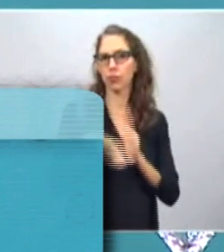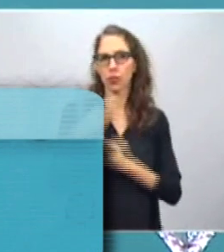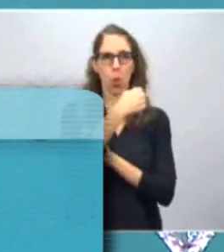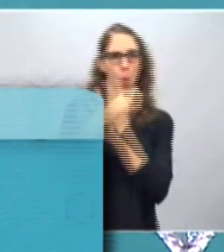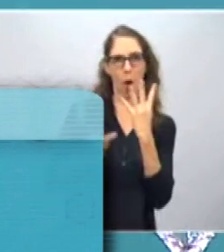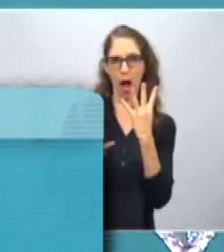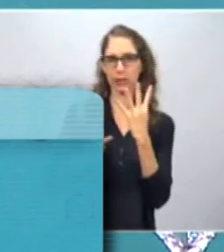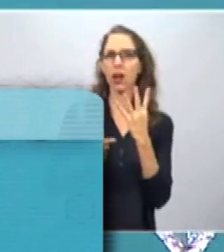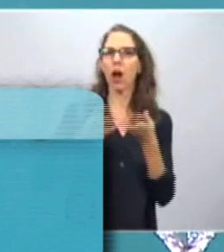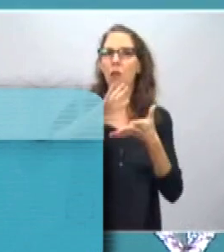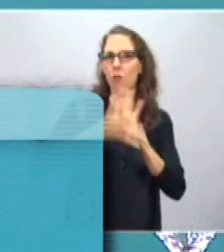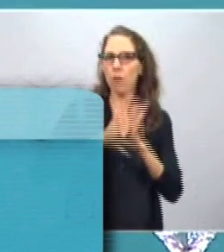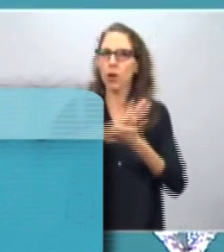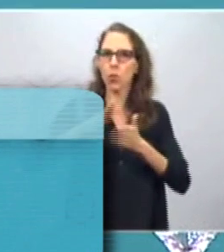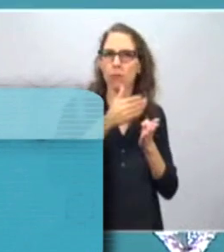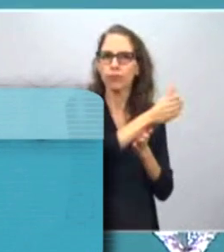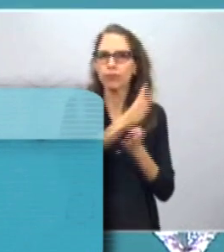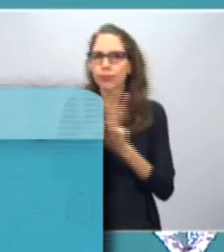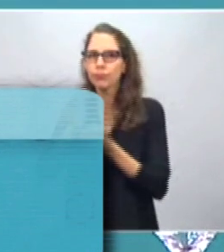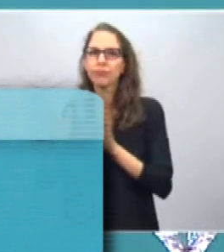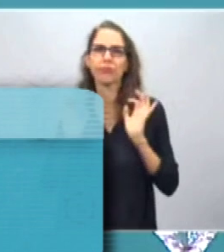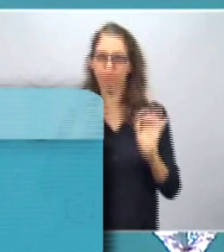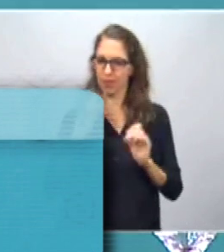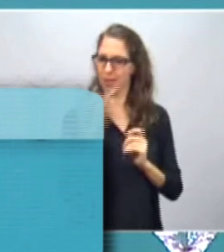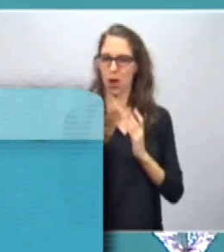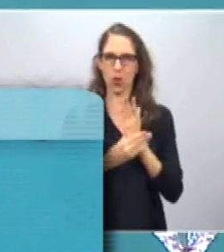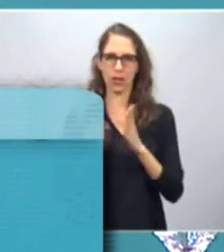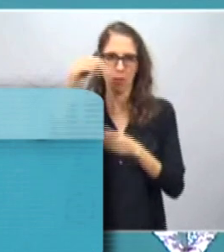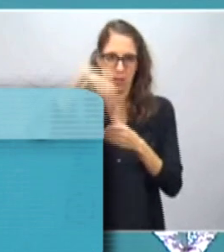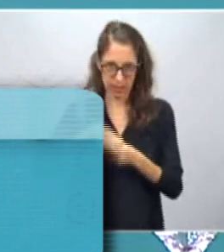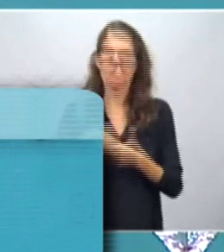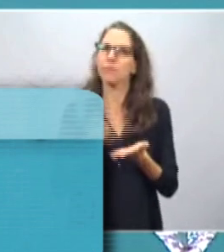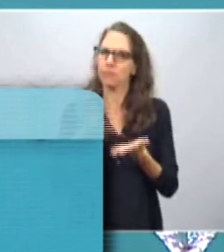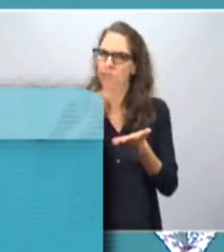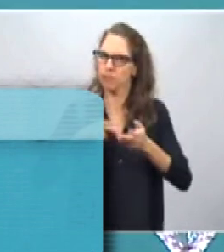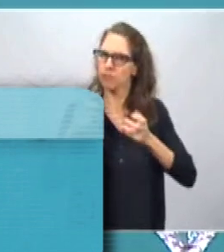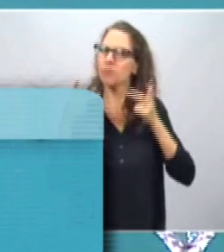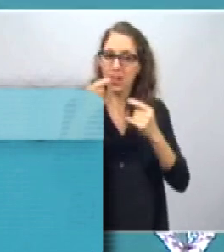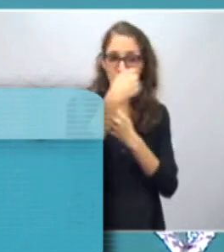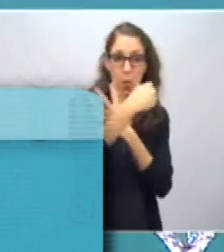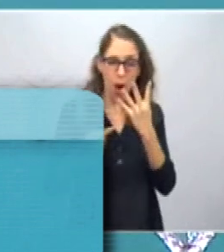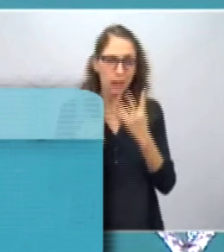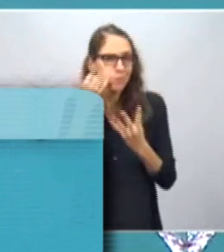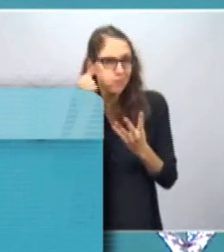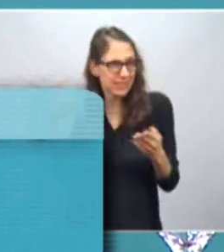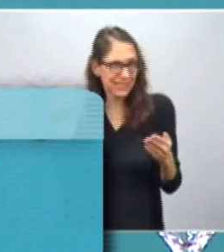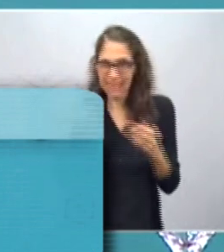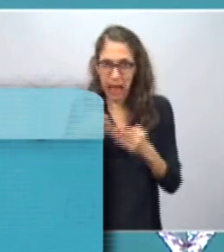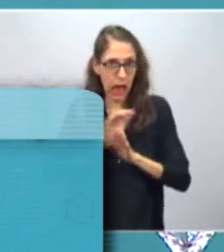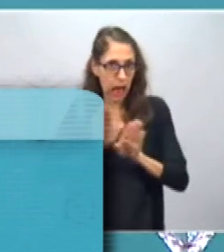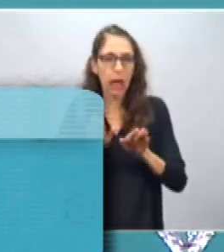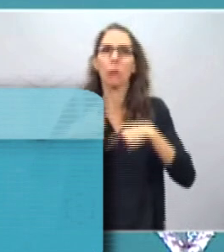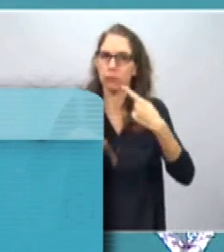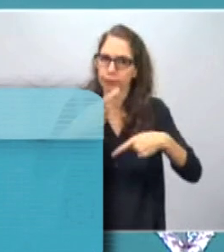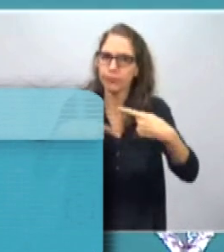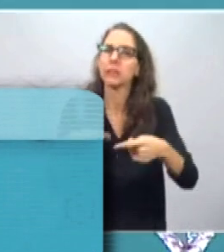estos cuatro líneas de trabajo del Ministerio de Desarrollo Agrario, que volvemos a decir, son todas líneas vigentes, por lo